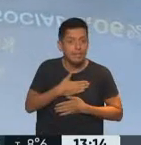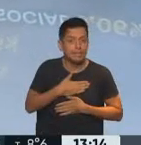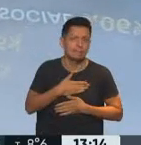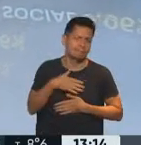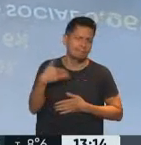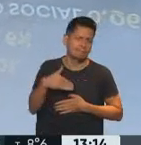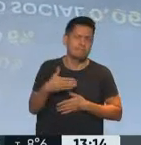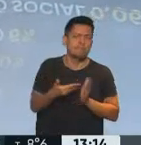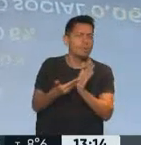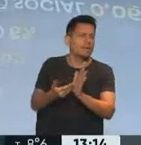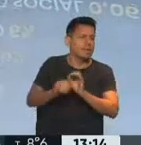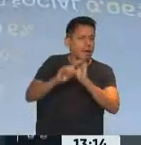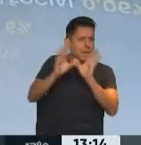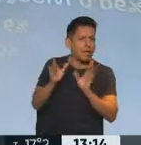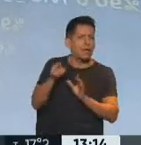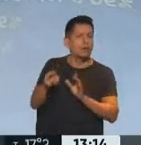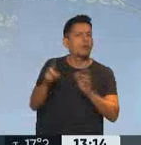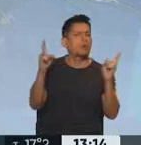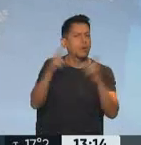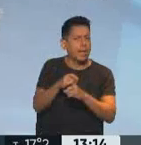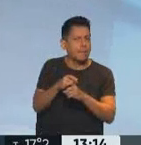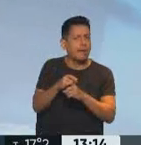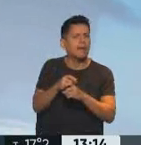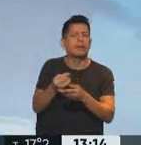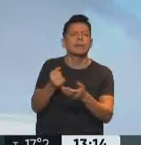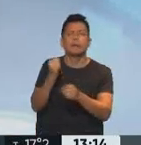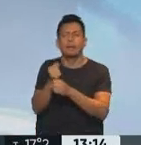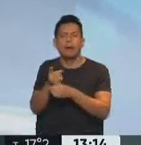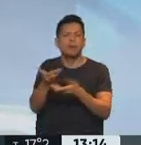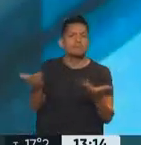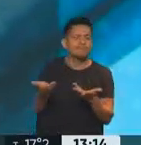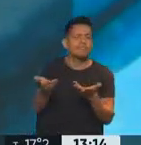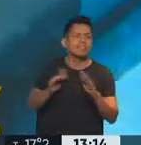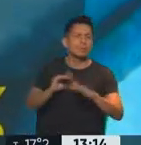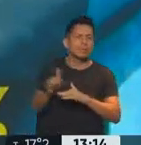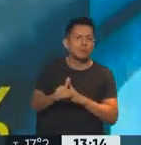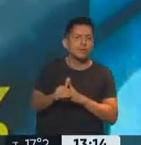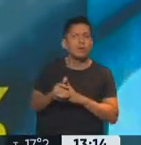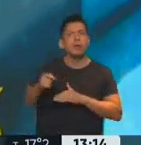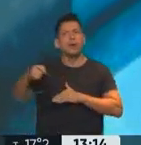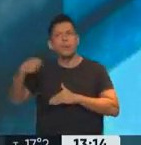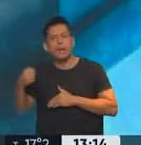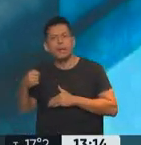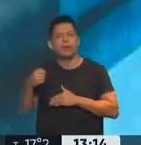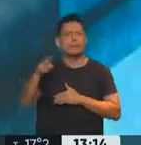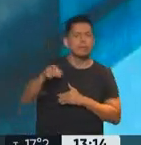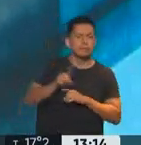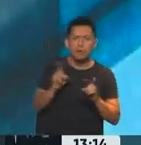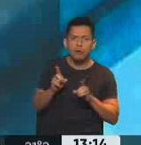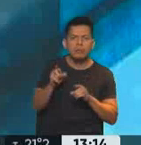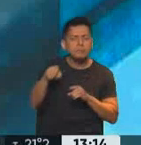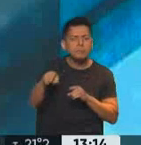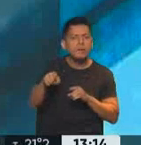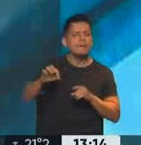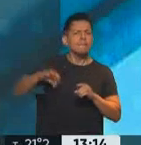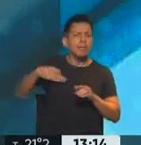foto el problema del mercado laboral porque no estamos hablando de jubilados y de jubilada estamos hablando del resultado de